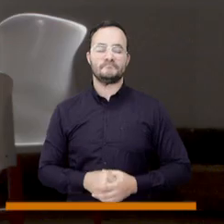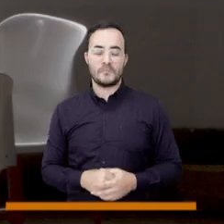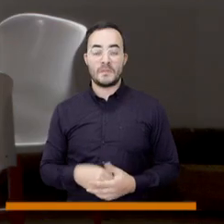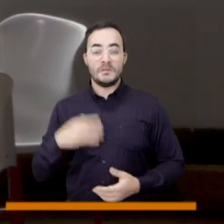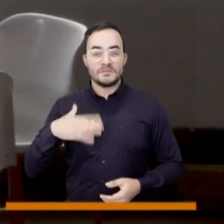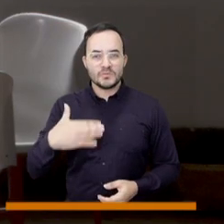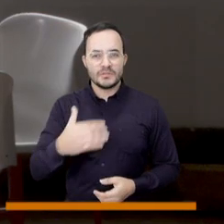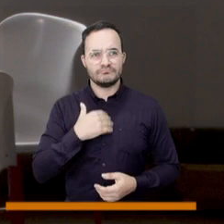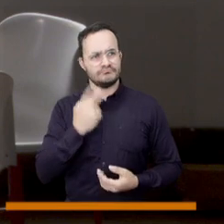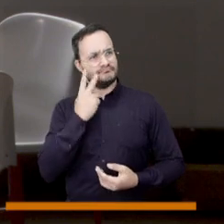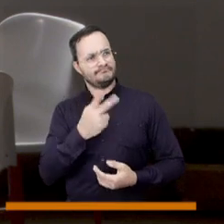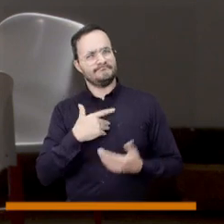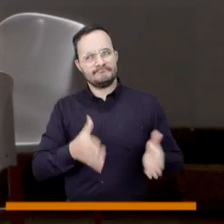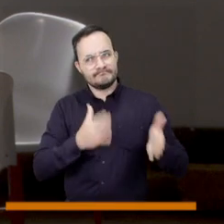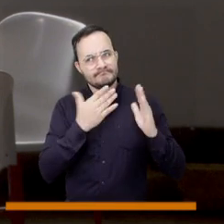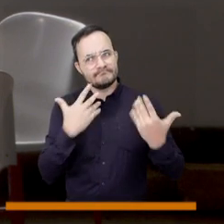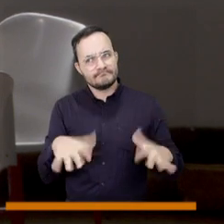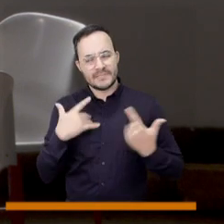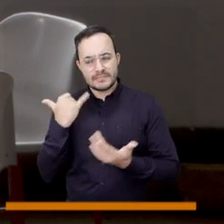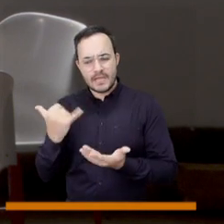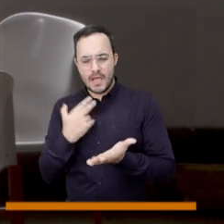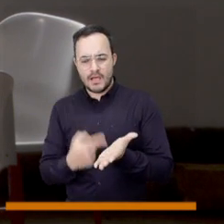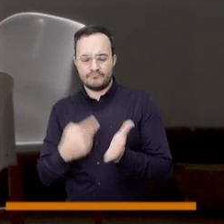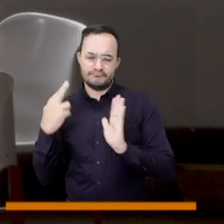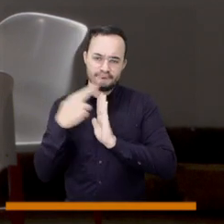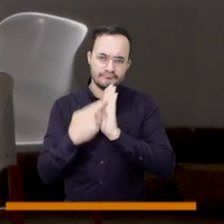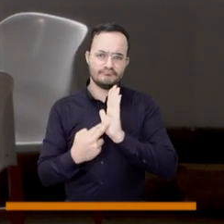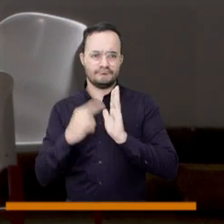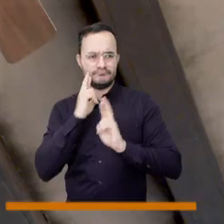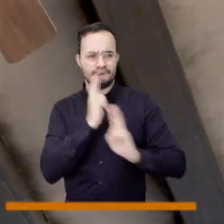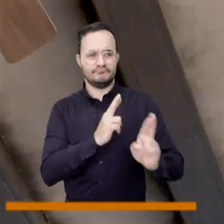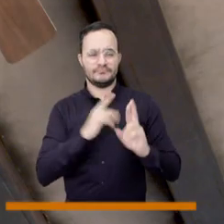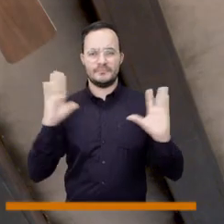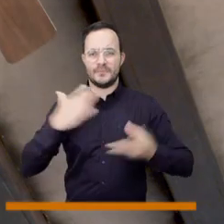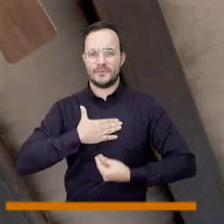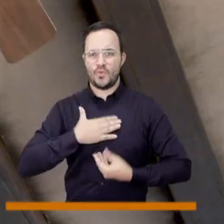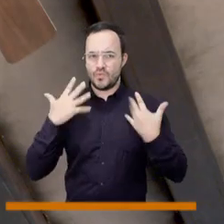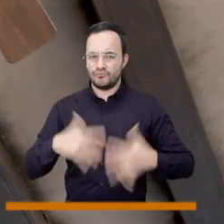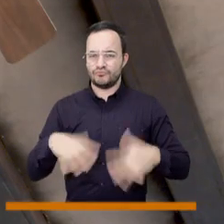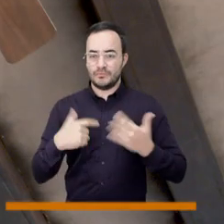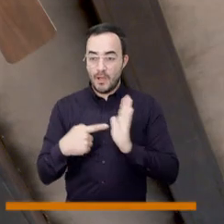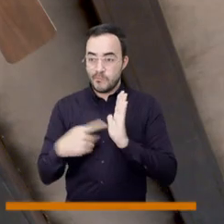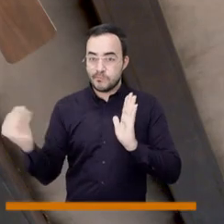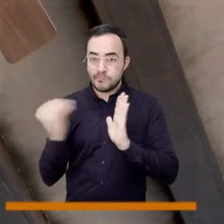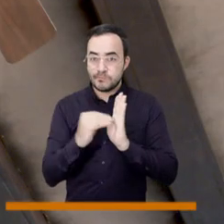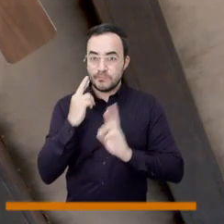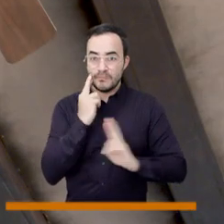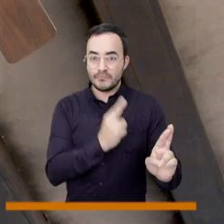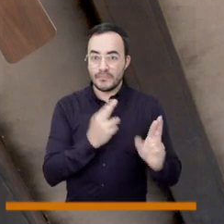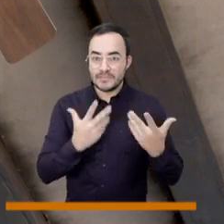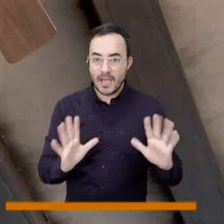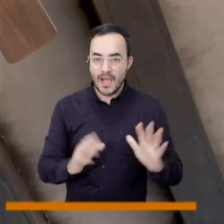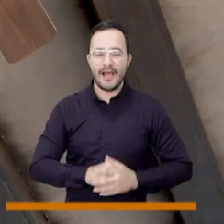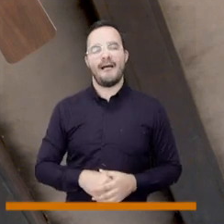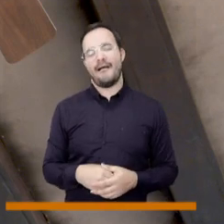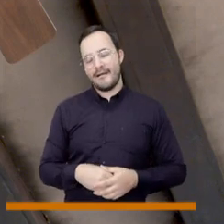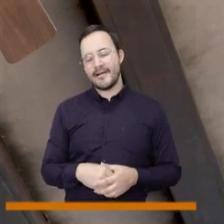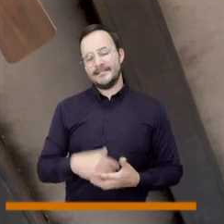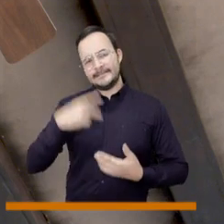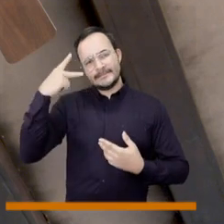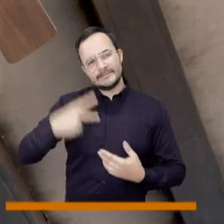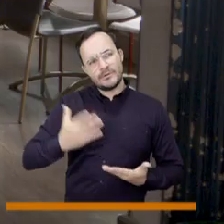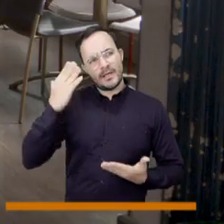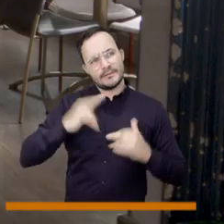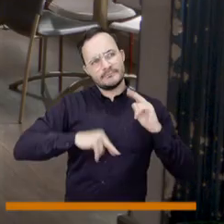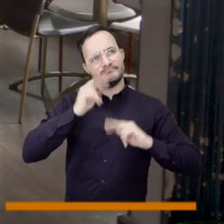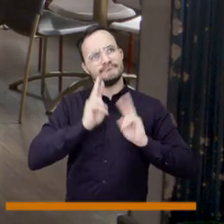dimos cuenta que era un edificio que tenía declaratoria patrimonial del orden municipal estudiamos puest toda la historia de la edificación